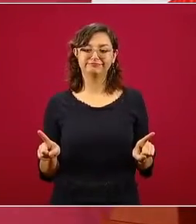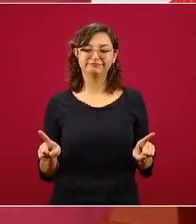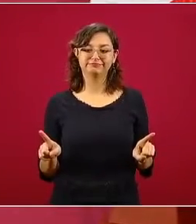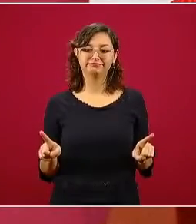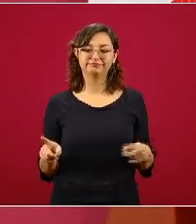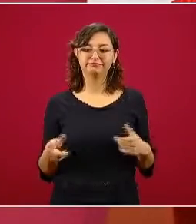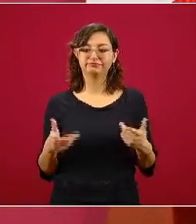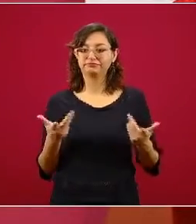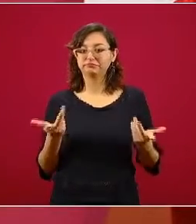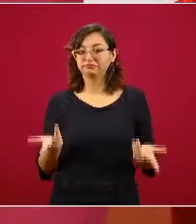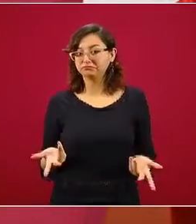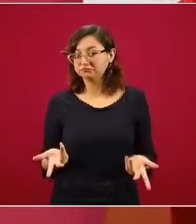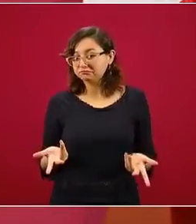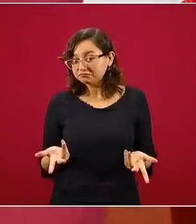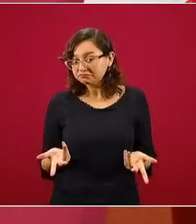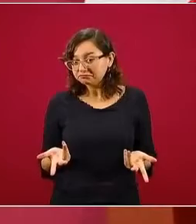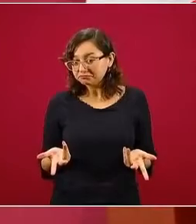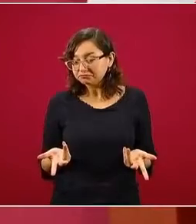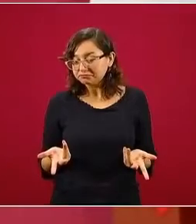y se está hablando